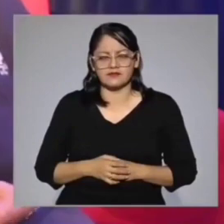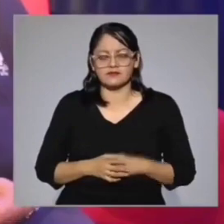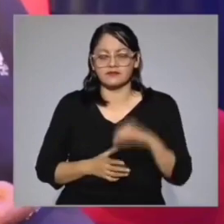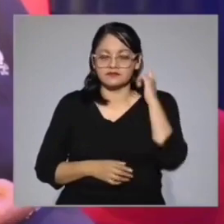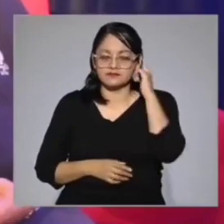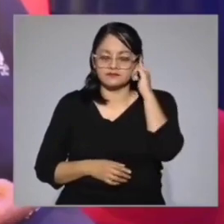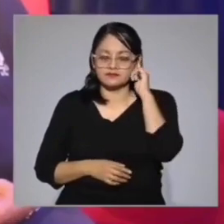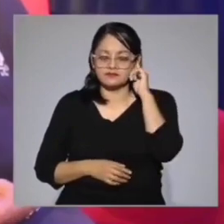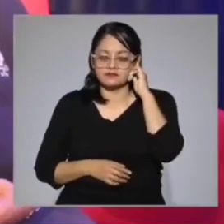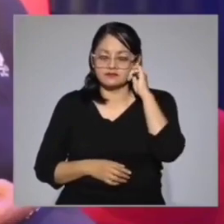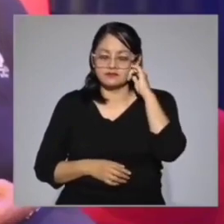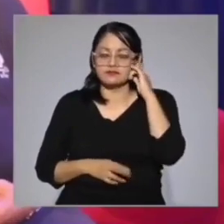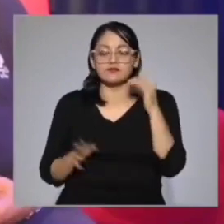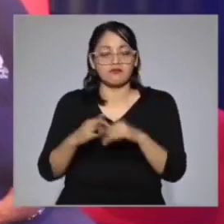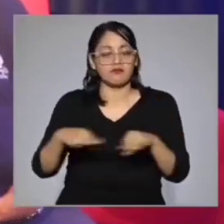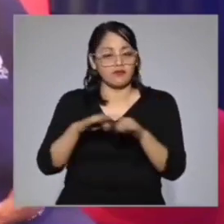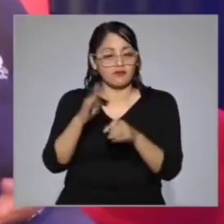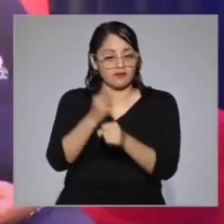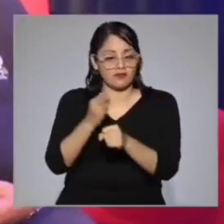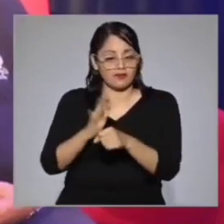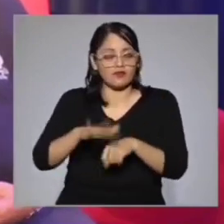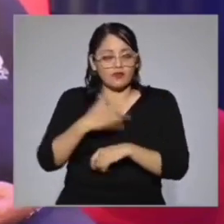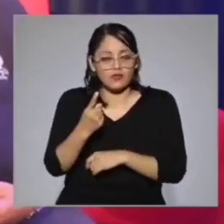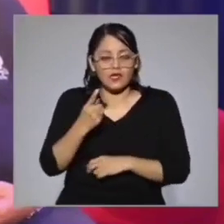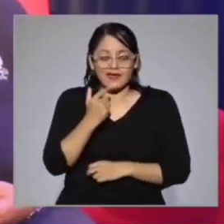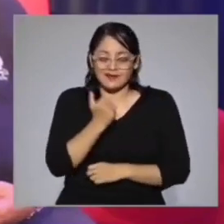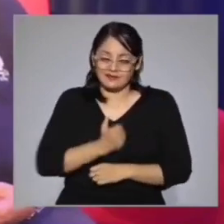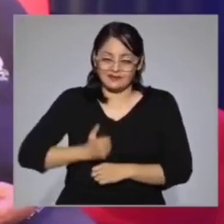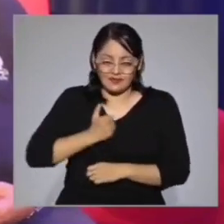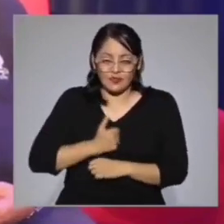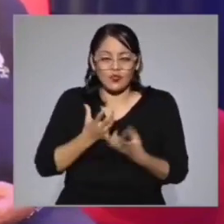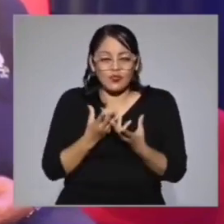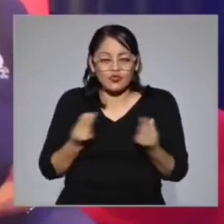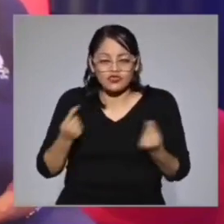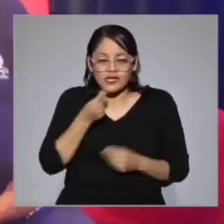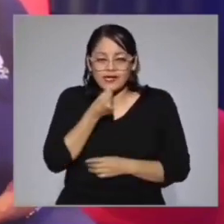¿Por qué es importante en estos días? Porque desafortunadamente la mayoría de